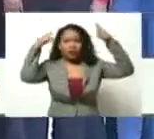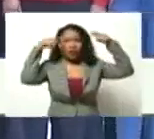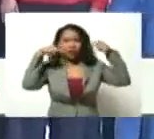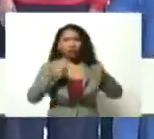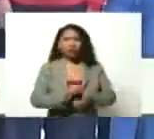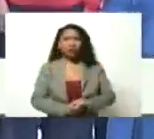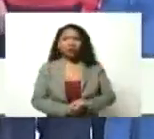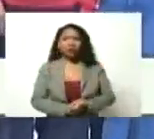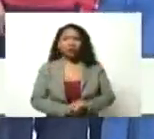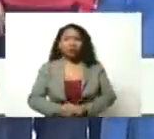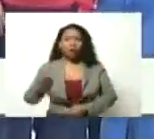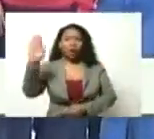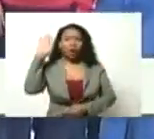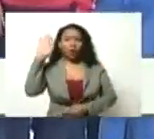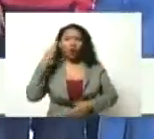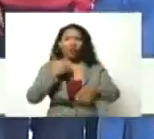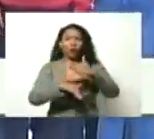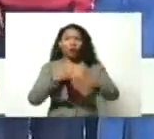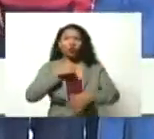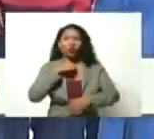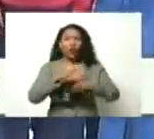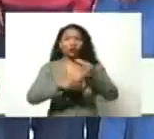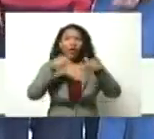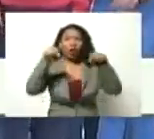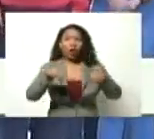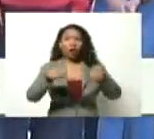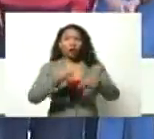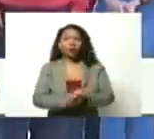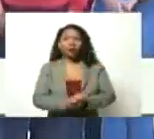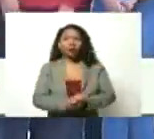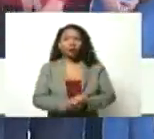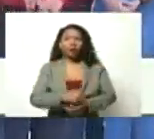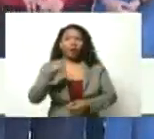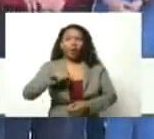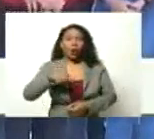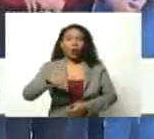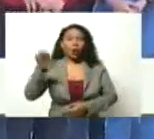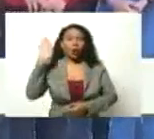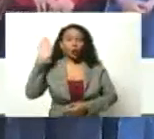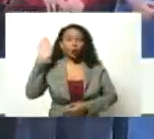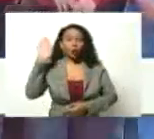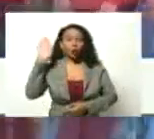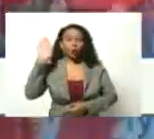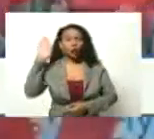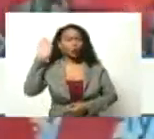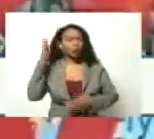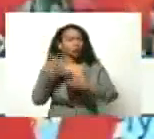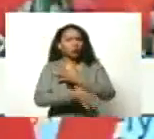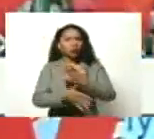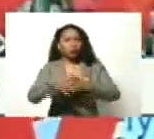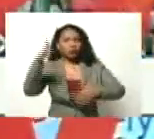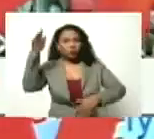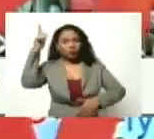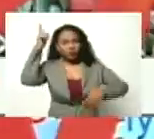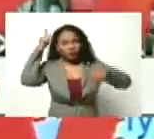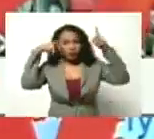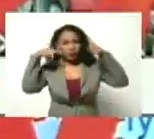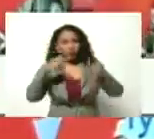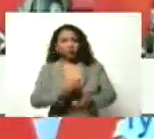y el juramento que vamos a hacer aquí Hoy este juramento es el juramento de Chávez